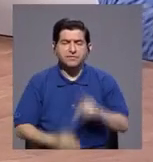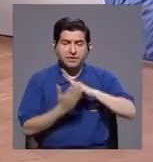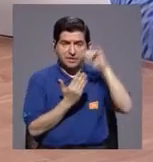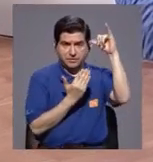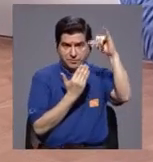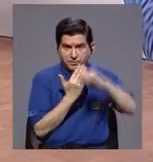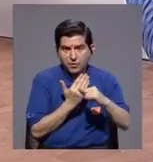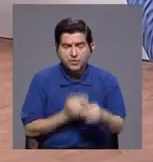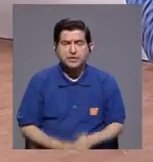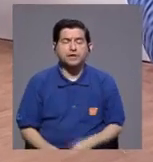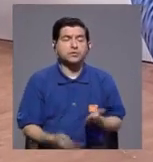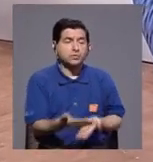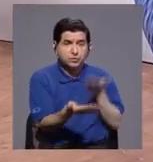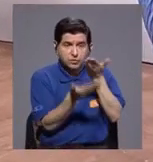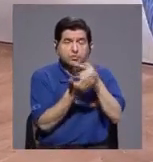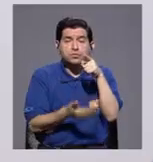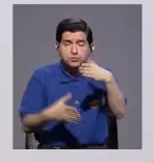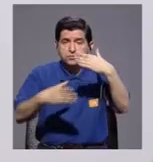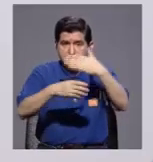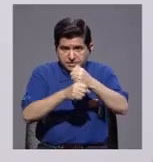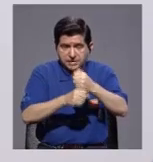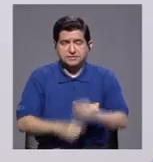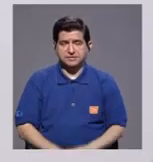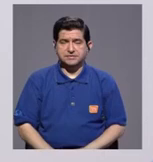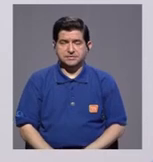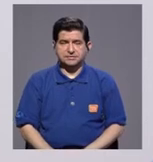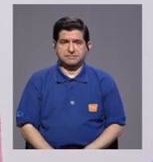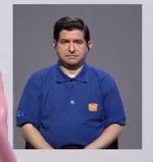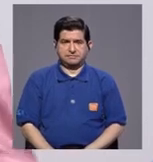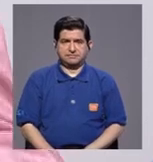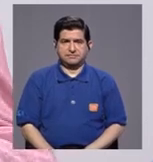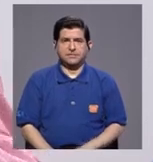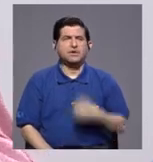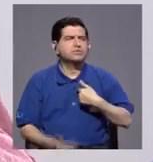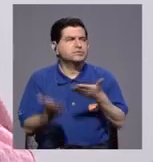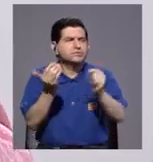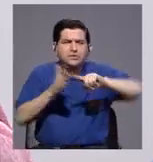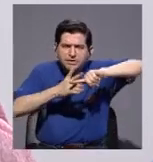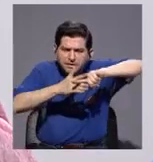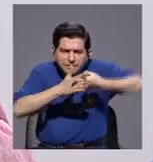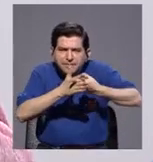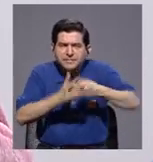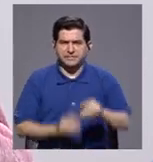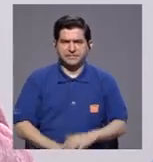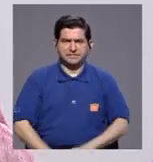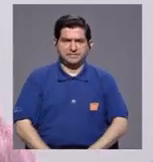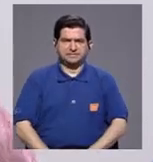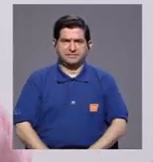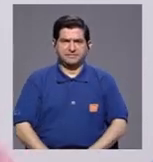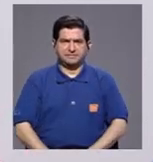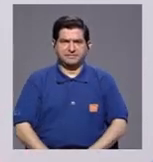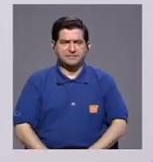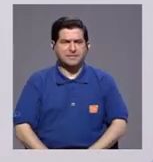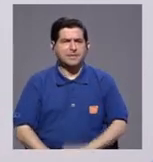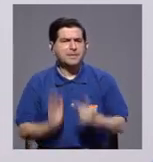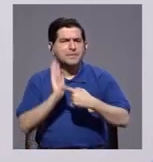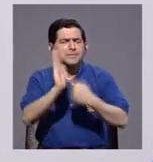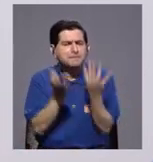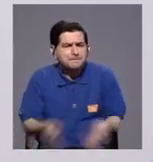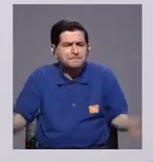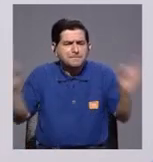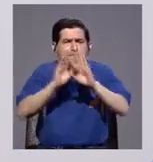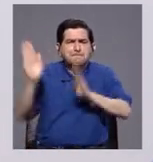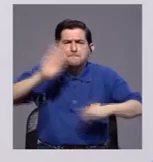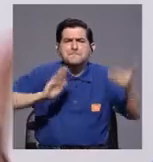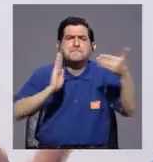proyecto verá que es una de las propuestas que ustedes realizan como que como tal yo quiero comenzar a andrés que está que moss la importancia